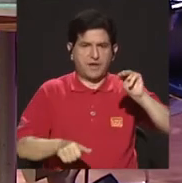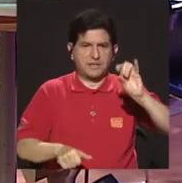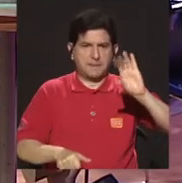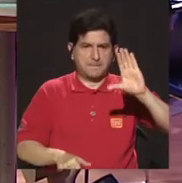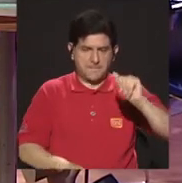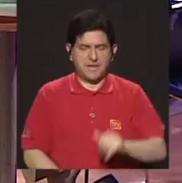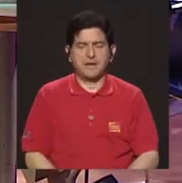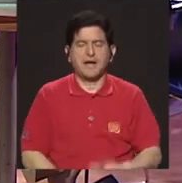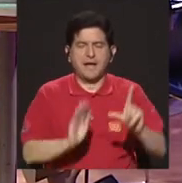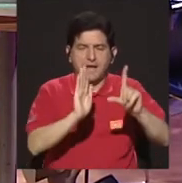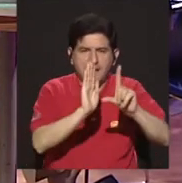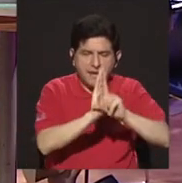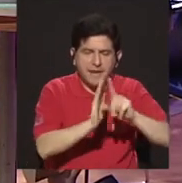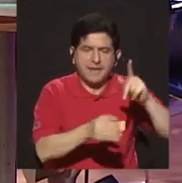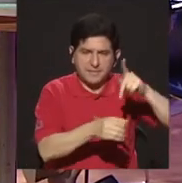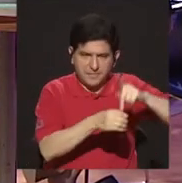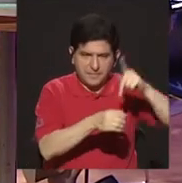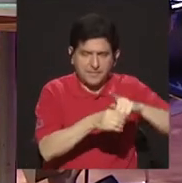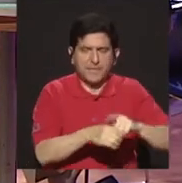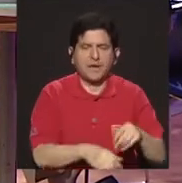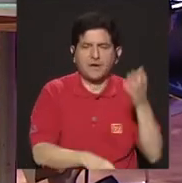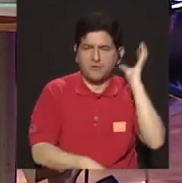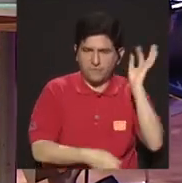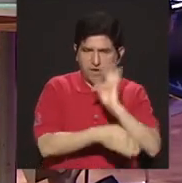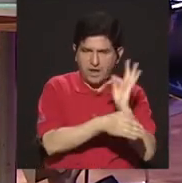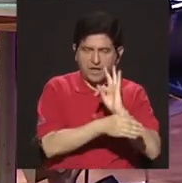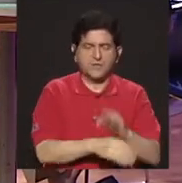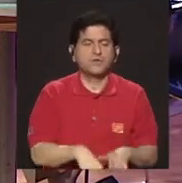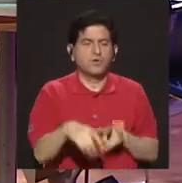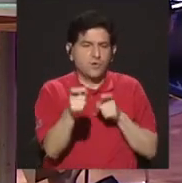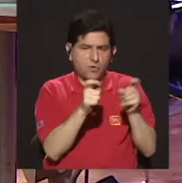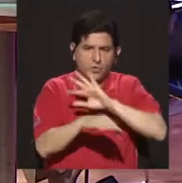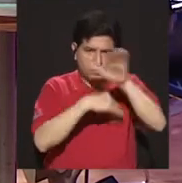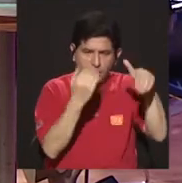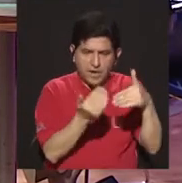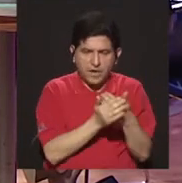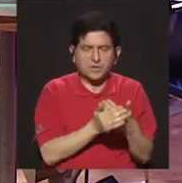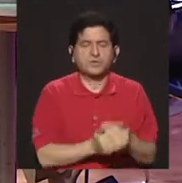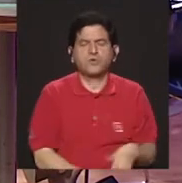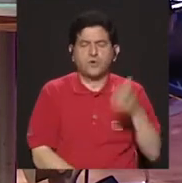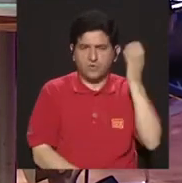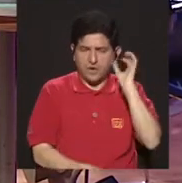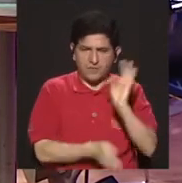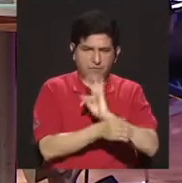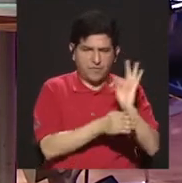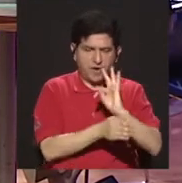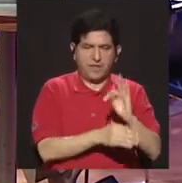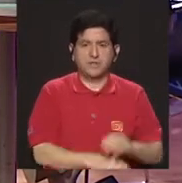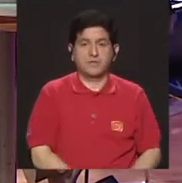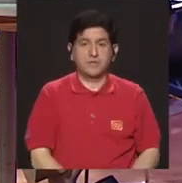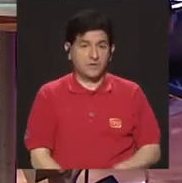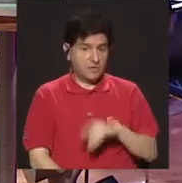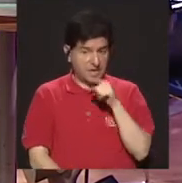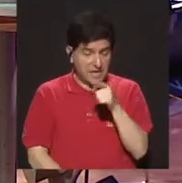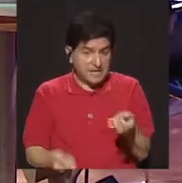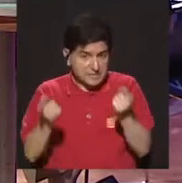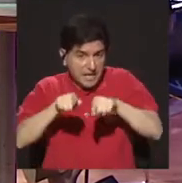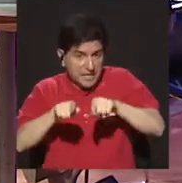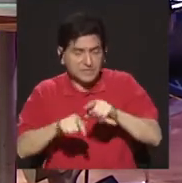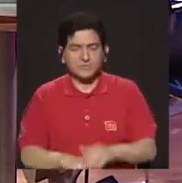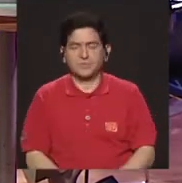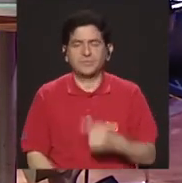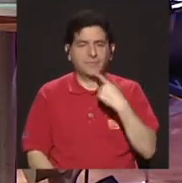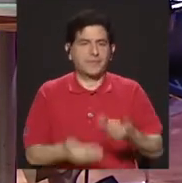es la ley participativa doble radio y televisión que busca regular todo el mundo de la radio y la televisión que no está que como apuntaba